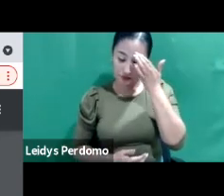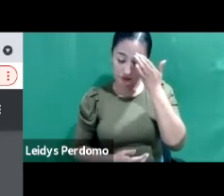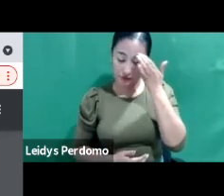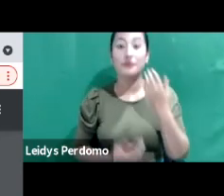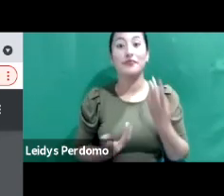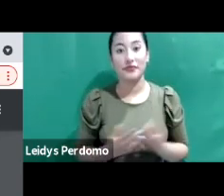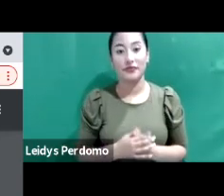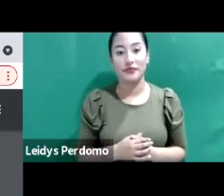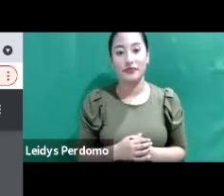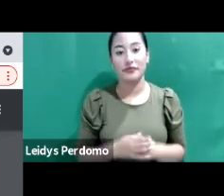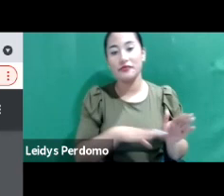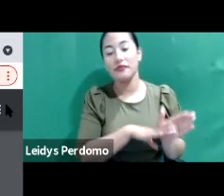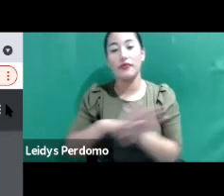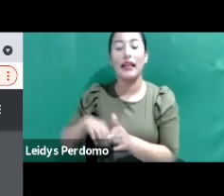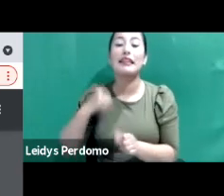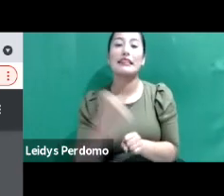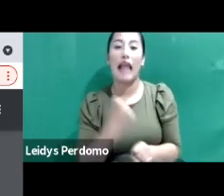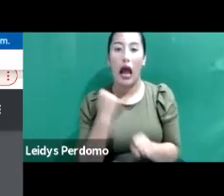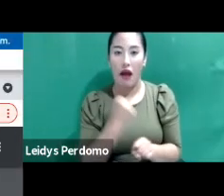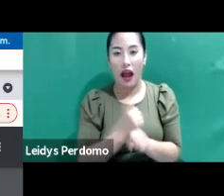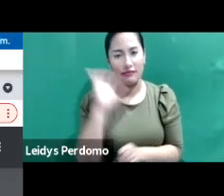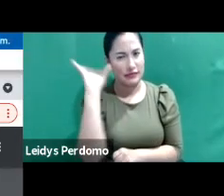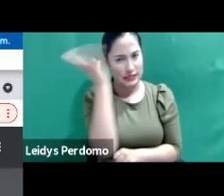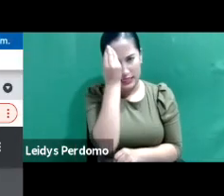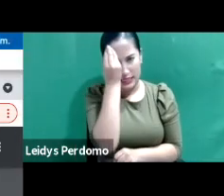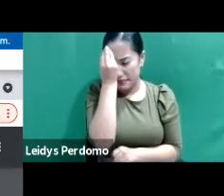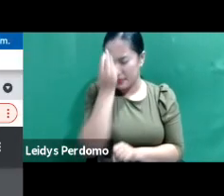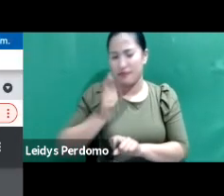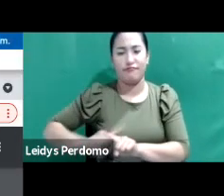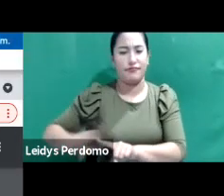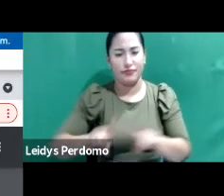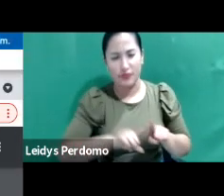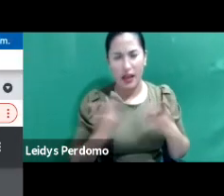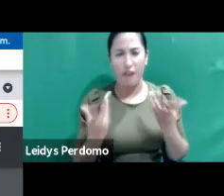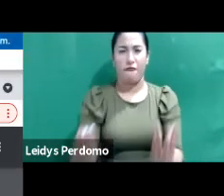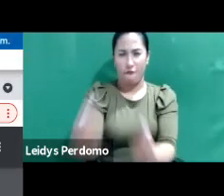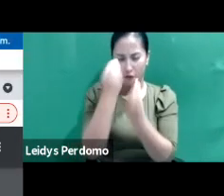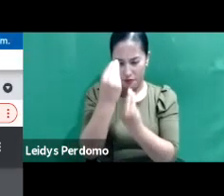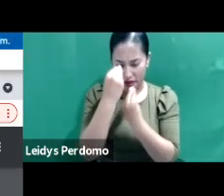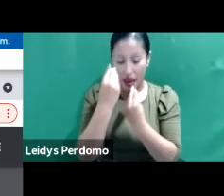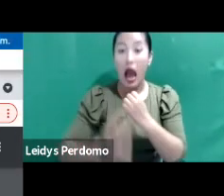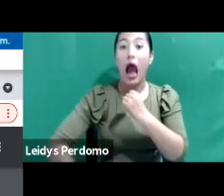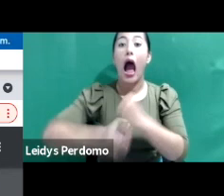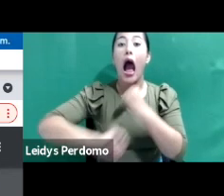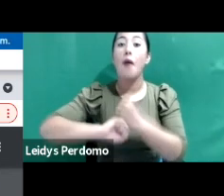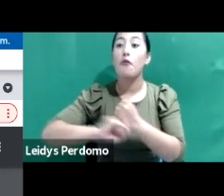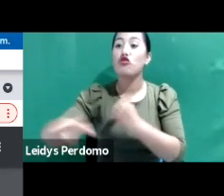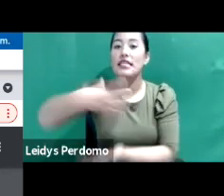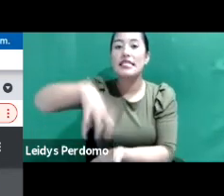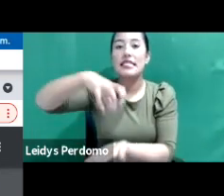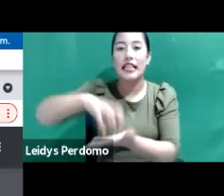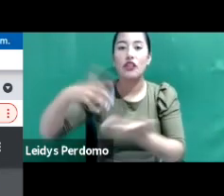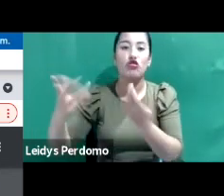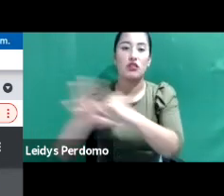trabajemos interdisciplinariamente, capacitémonos, preparémonos, tenemos las posibilidades, apóyense entre los centros psicológicos también que